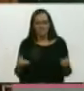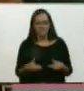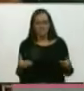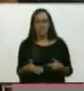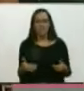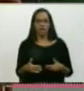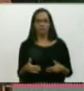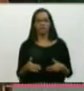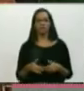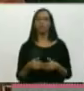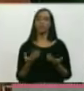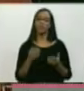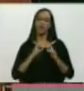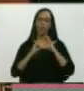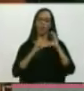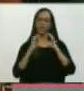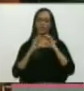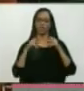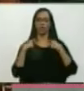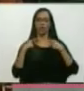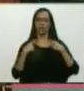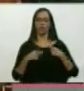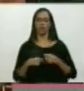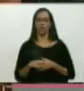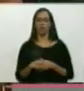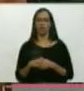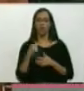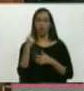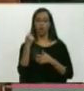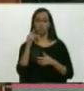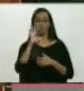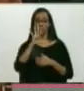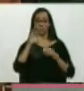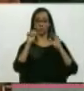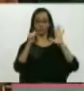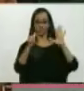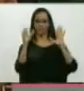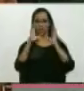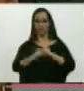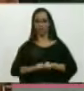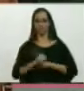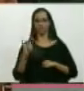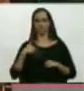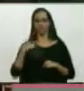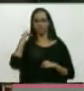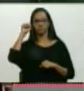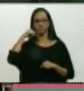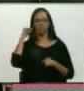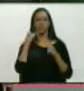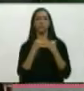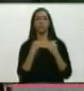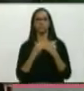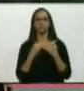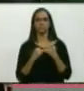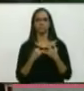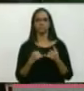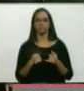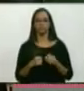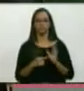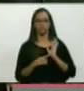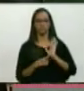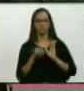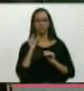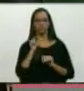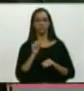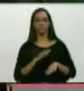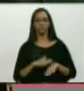camión por la comunicación popular y alternativa. 11:56 de la noche. Tenemos este videito último que demuestra un poco